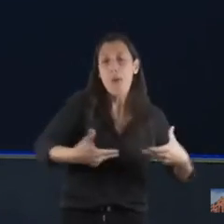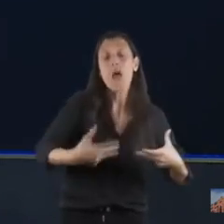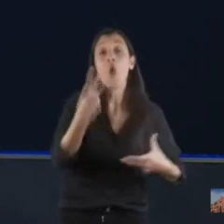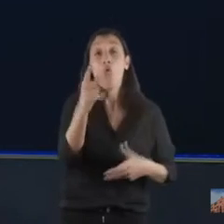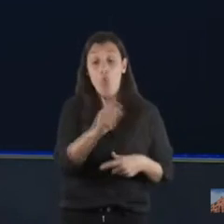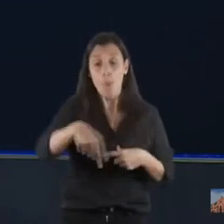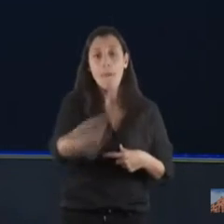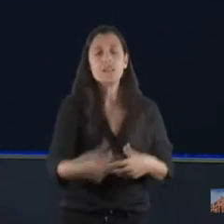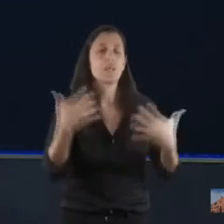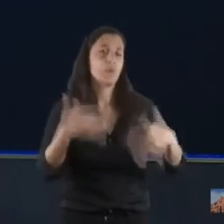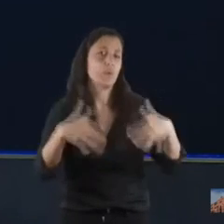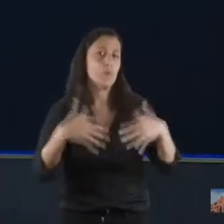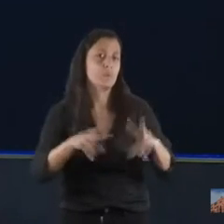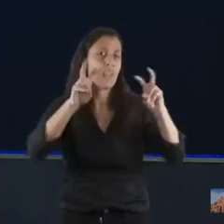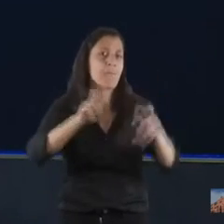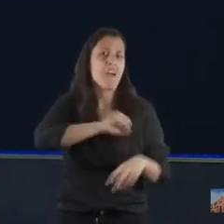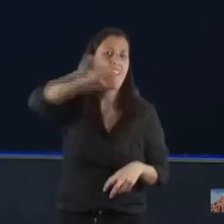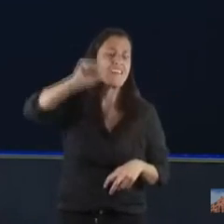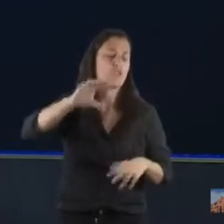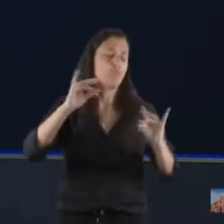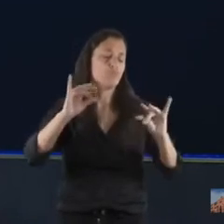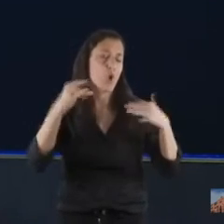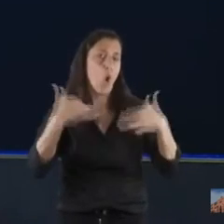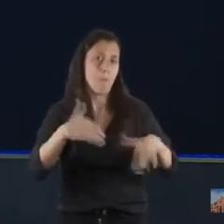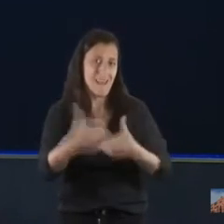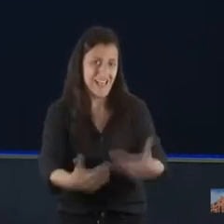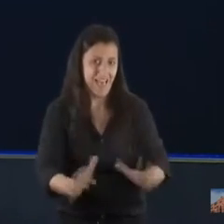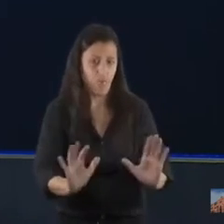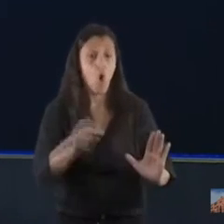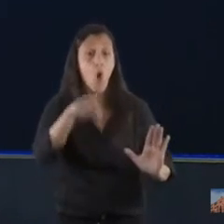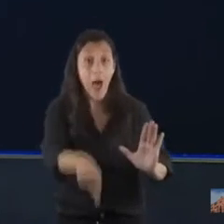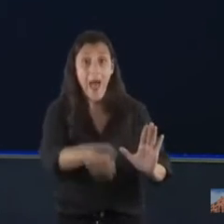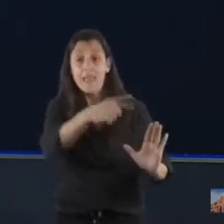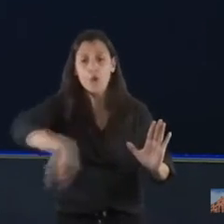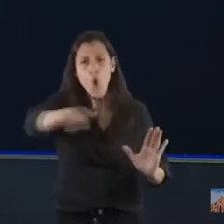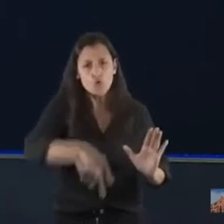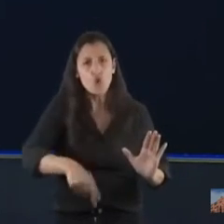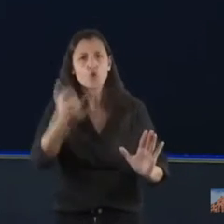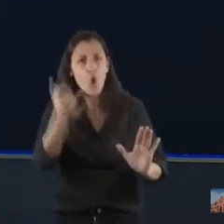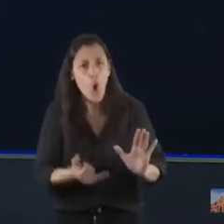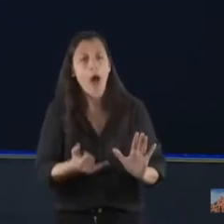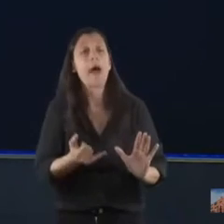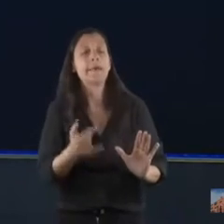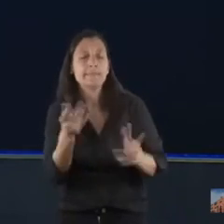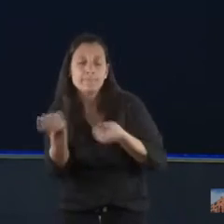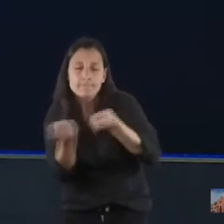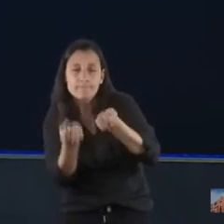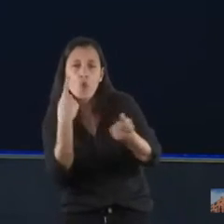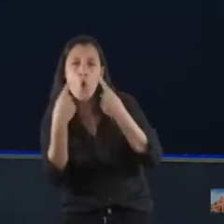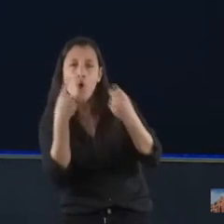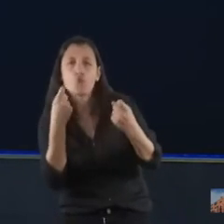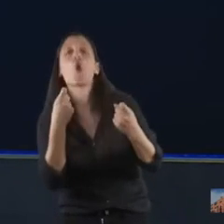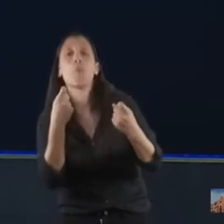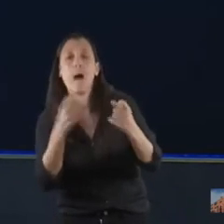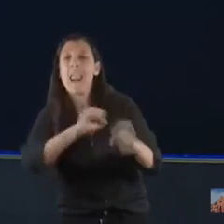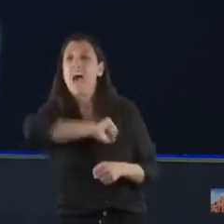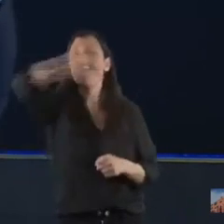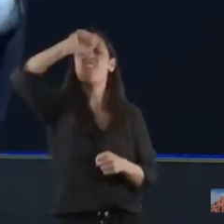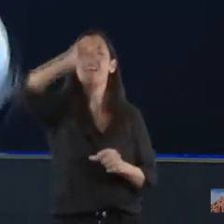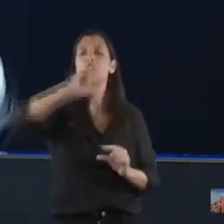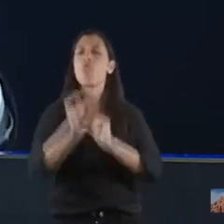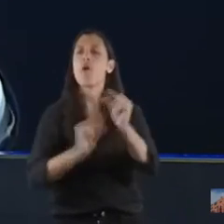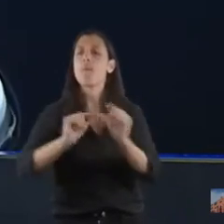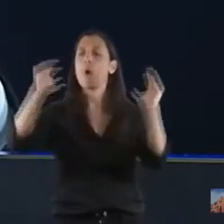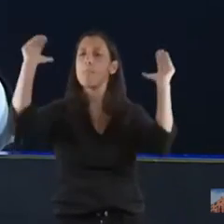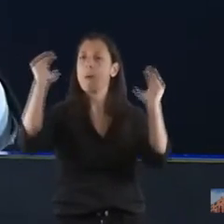dificultosos en materia inflacionaria y a partir de ahí vamos a recorrer una curva para ir reduciendo a partir de